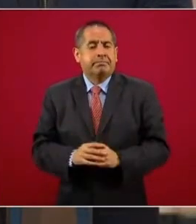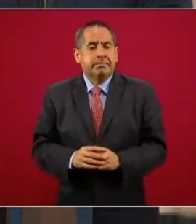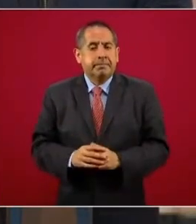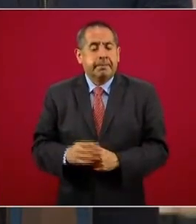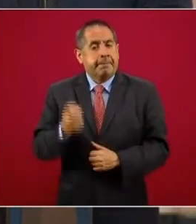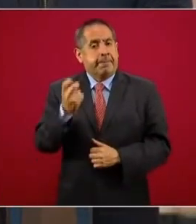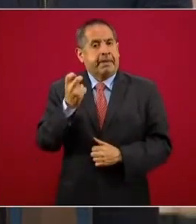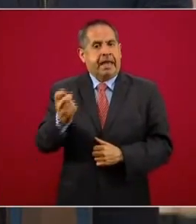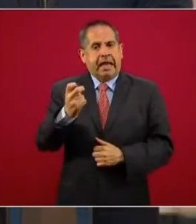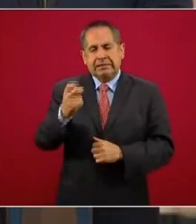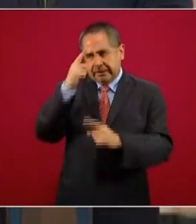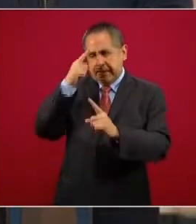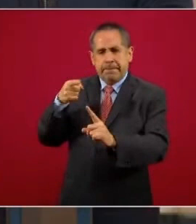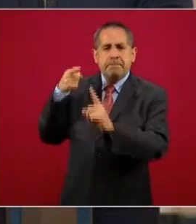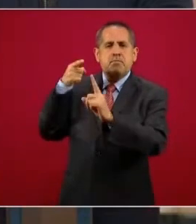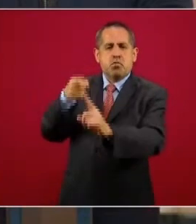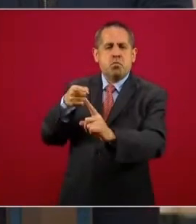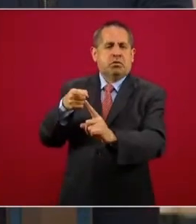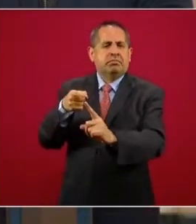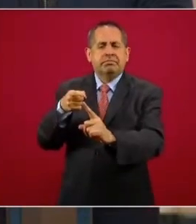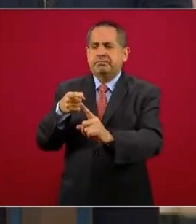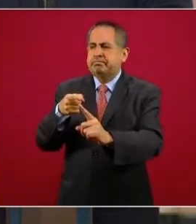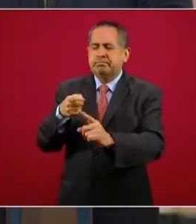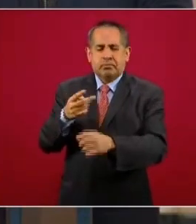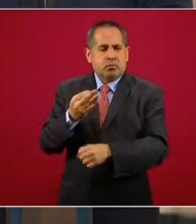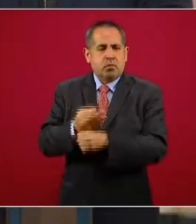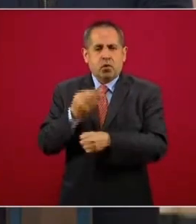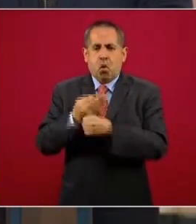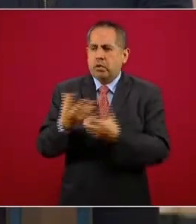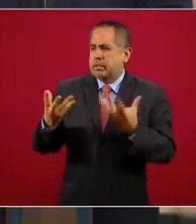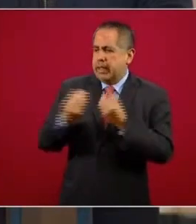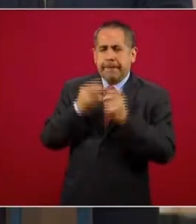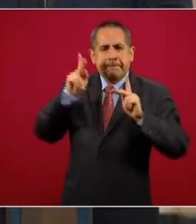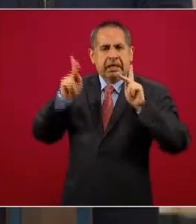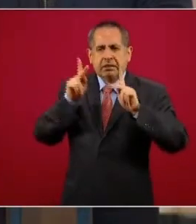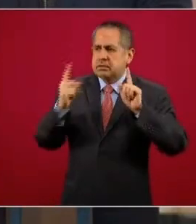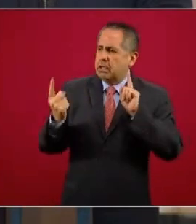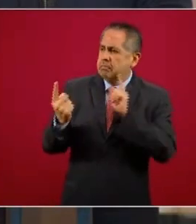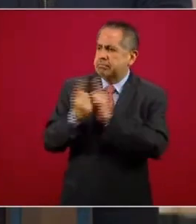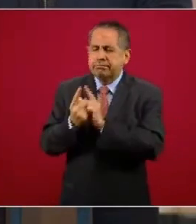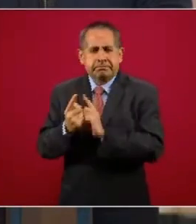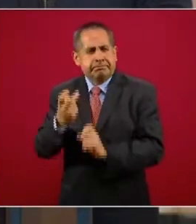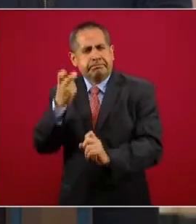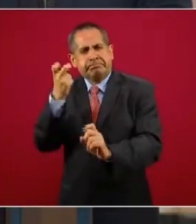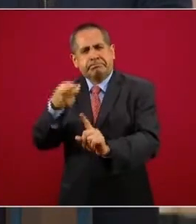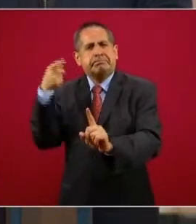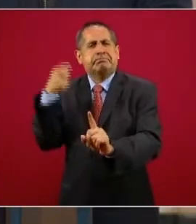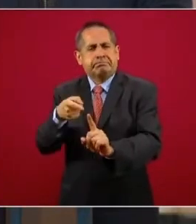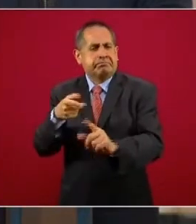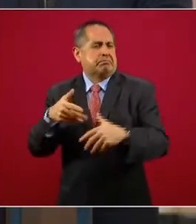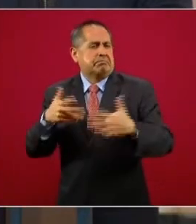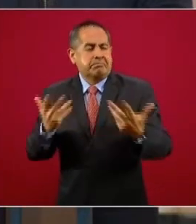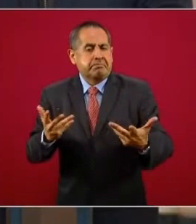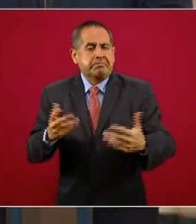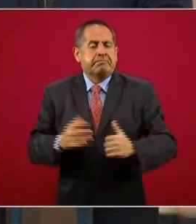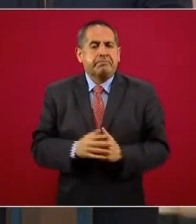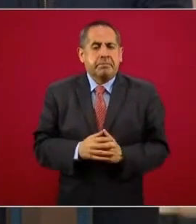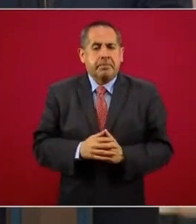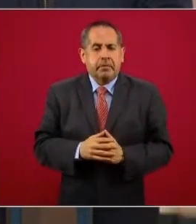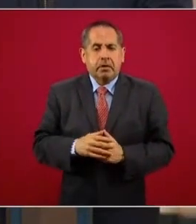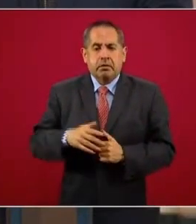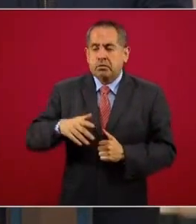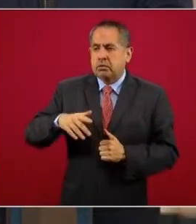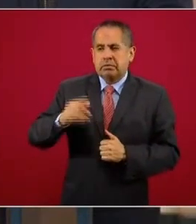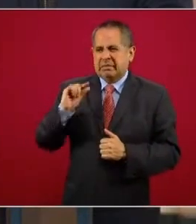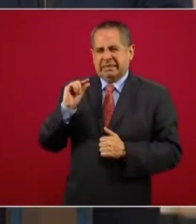y ese es el propósito de esta visita que como lo